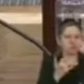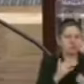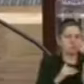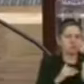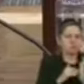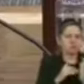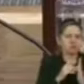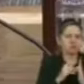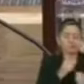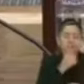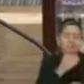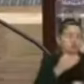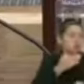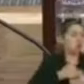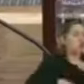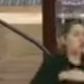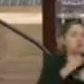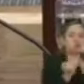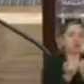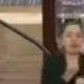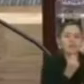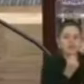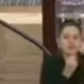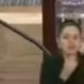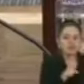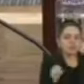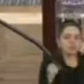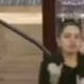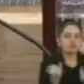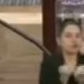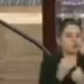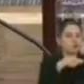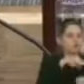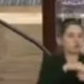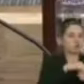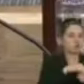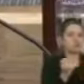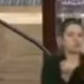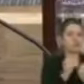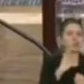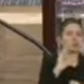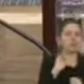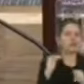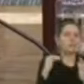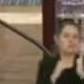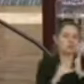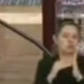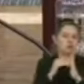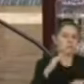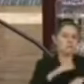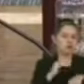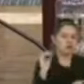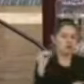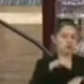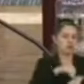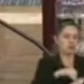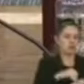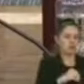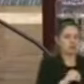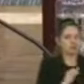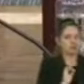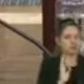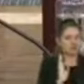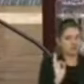dicen que todos, hasta los niños, van a votar por ellos y 40 millones más. Espero que no sea el anuncio de que